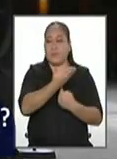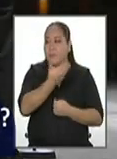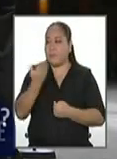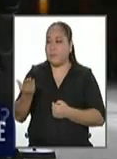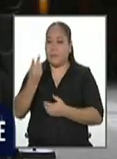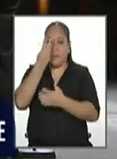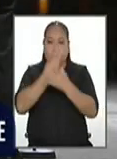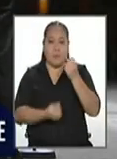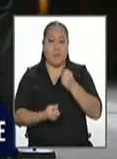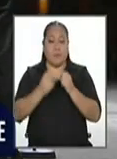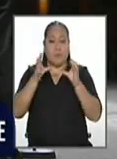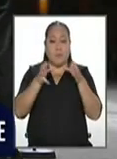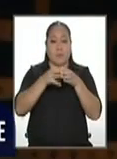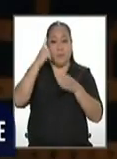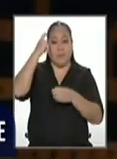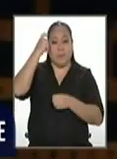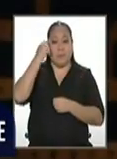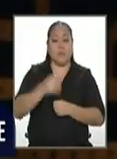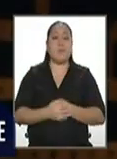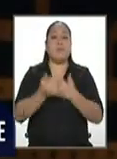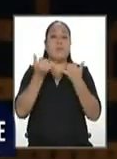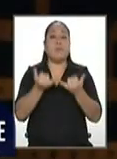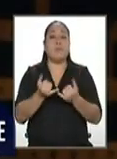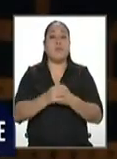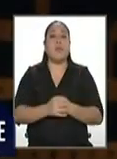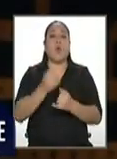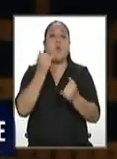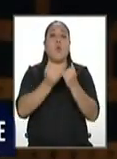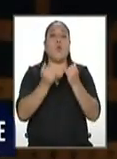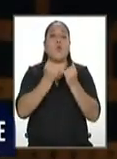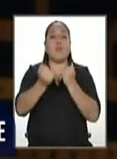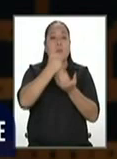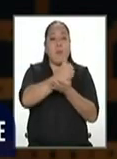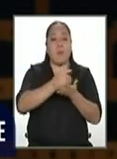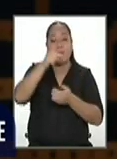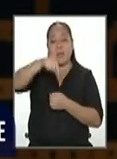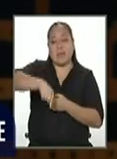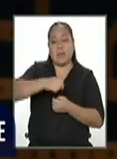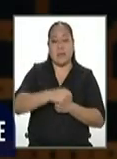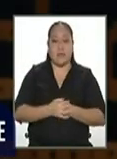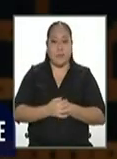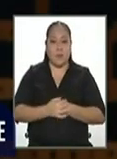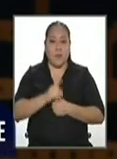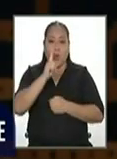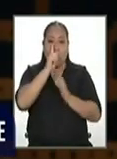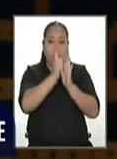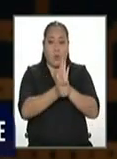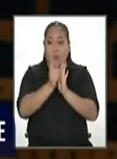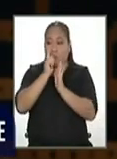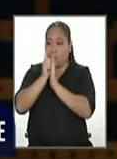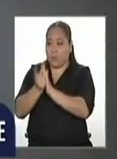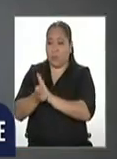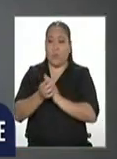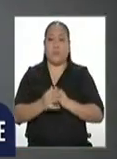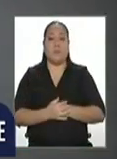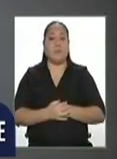ambos partidos. Damos ahora pase a la última estación de este bloque con intervenciones de un minuto,